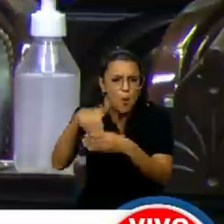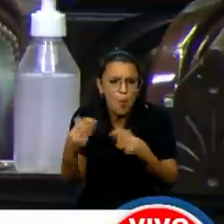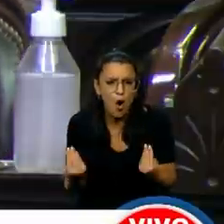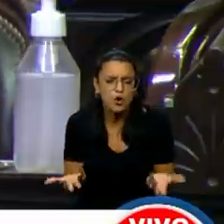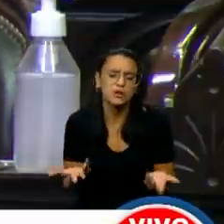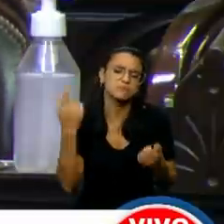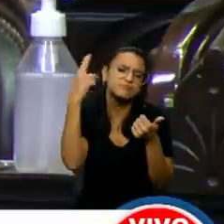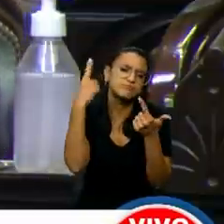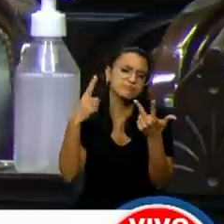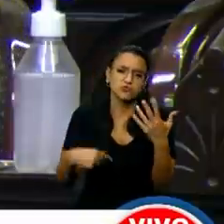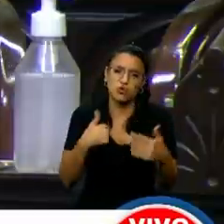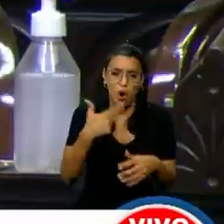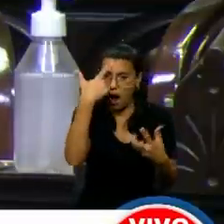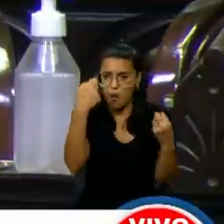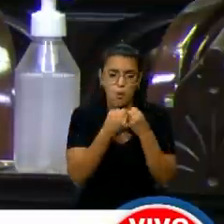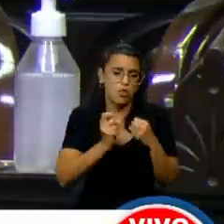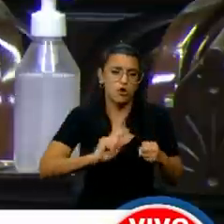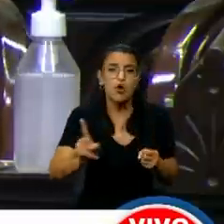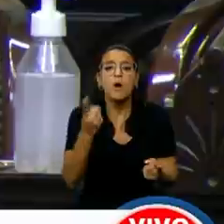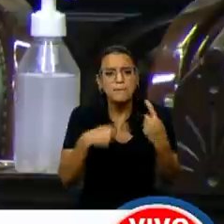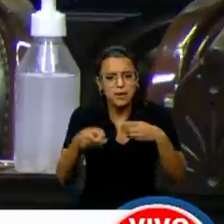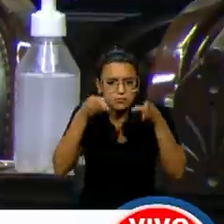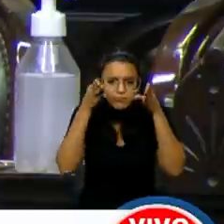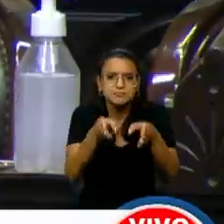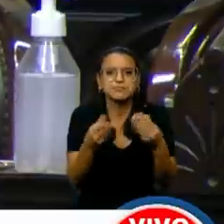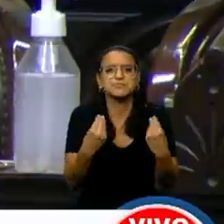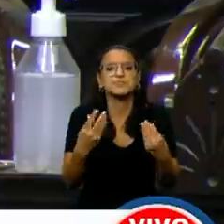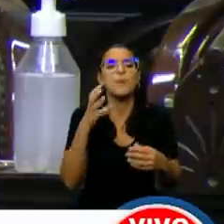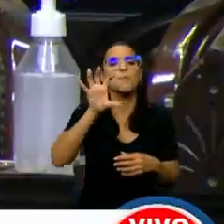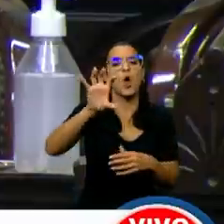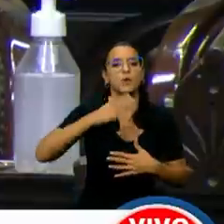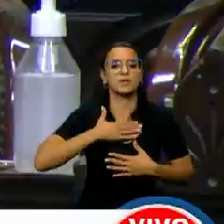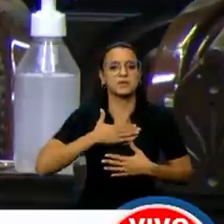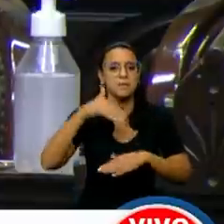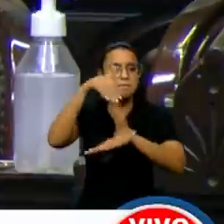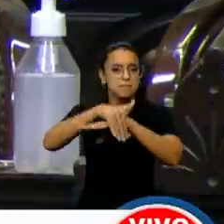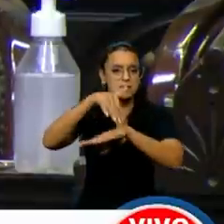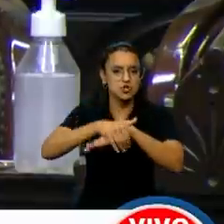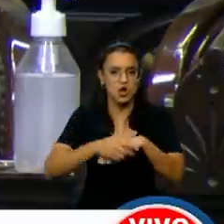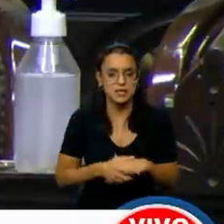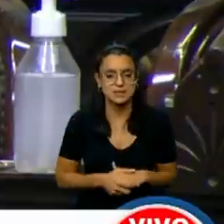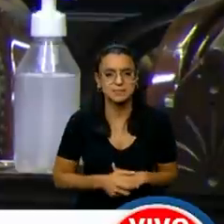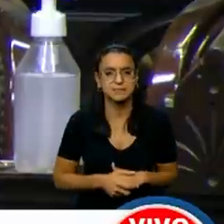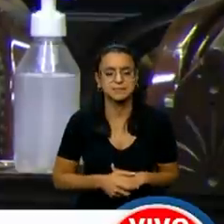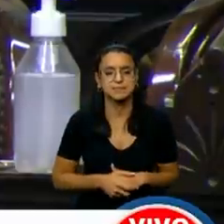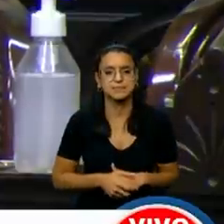muchas cosas que no estoy de acuerdo con este presupuesto pero me voy a enfocar en mi provincia en misiones